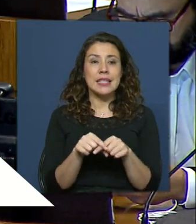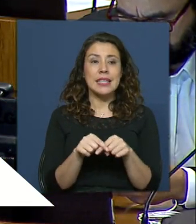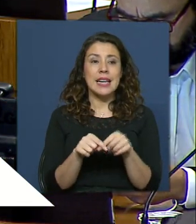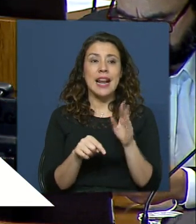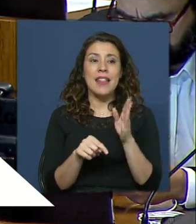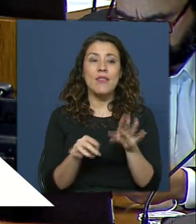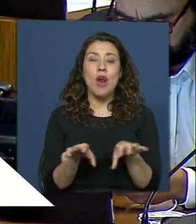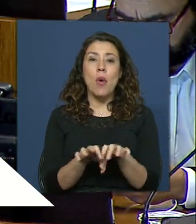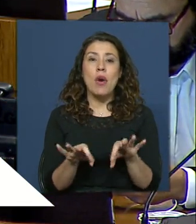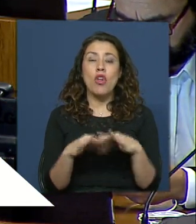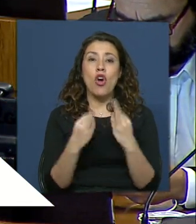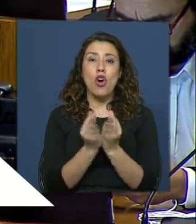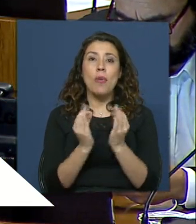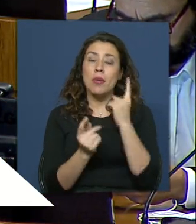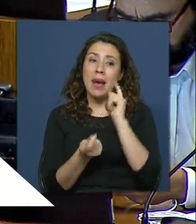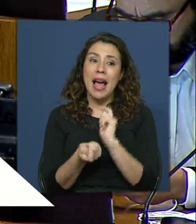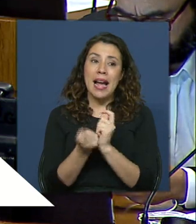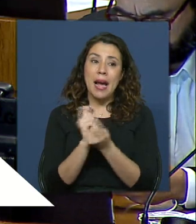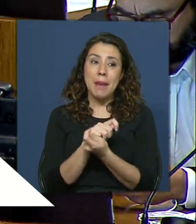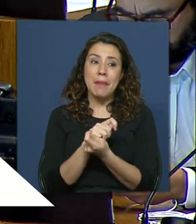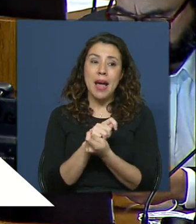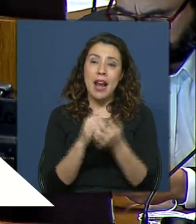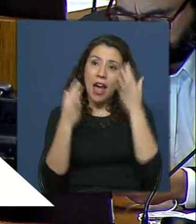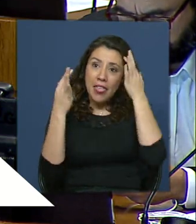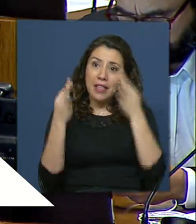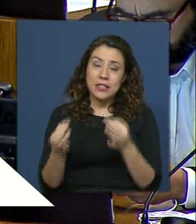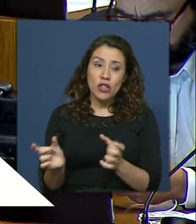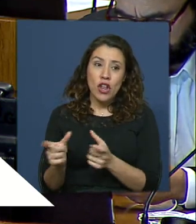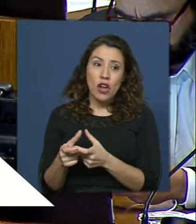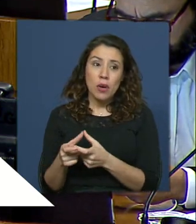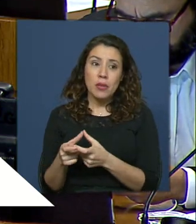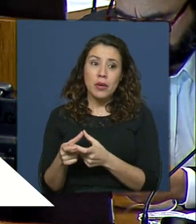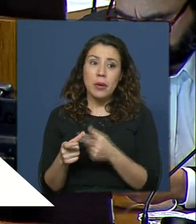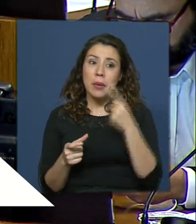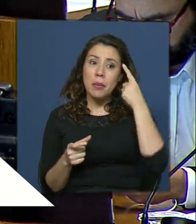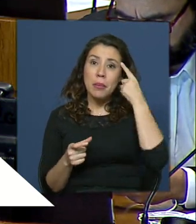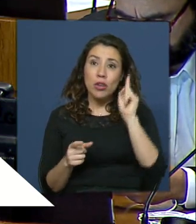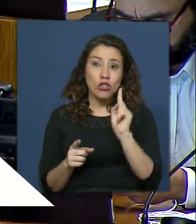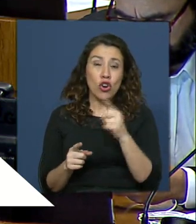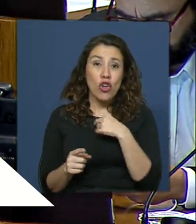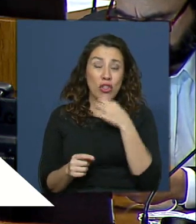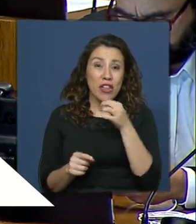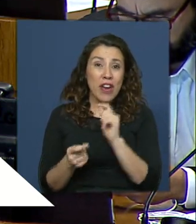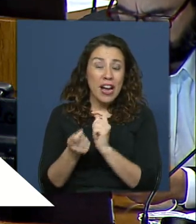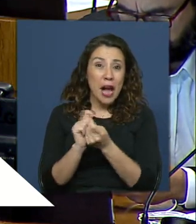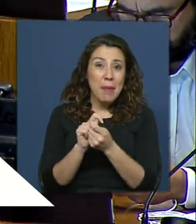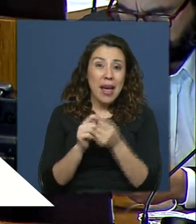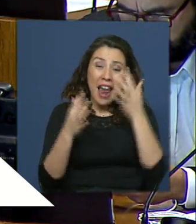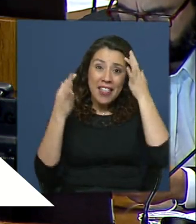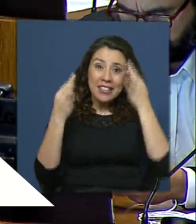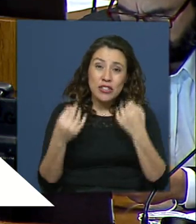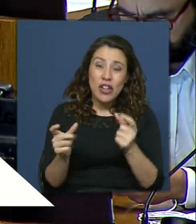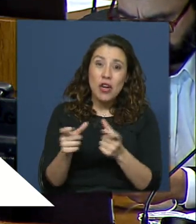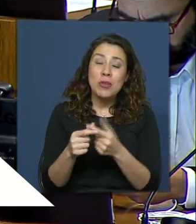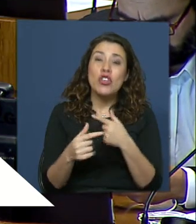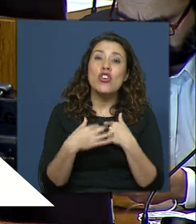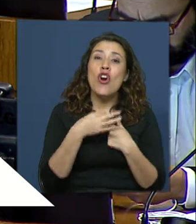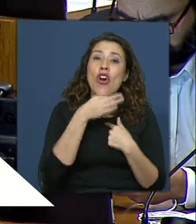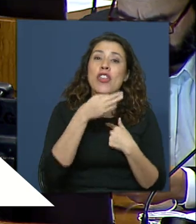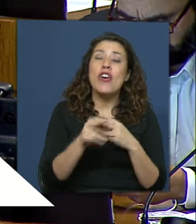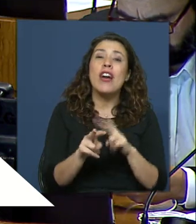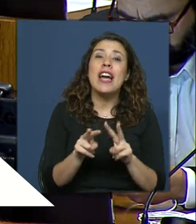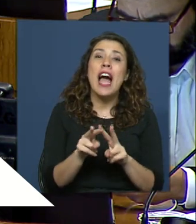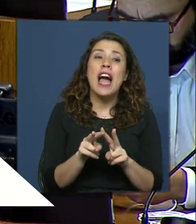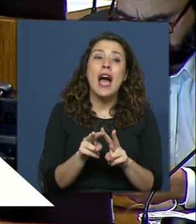tener unanimidad para cambiar, por supuesto, lo que ha decidido los comités. Pero yo no estoy planteando que cambiemos lo que decidieron los comités. Yo estoy diciendo que